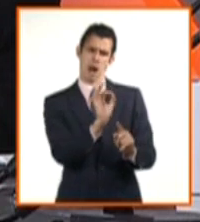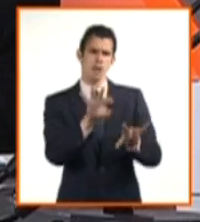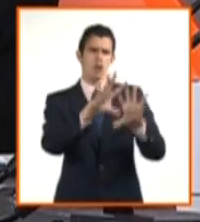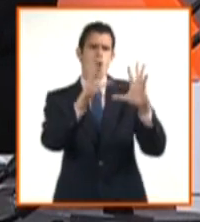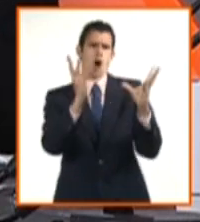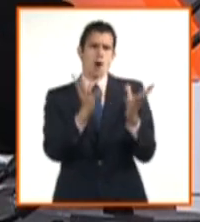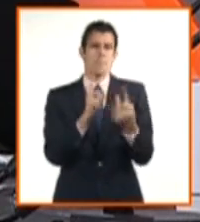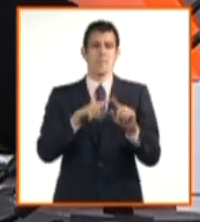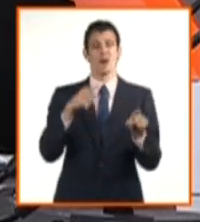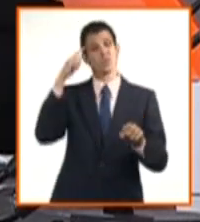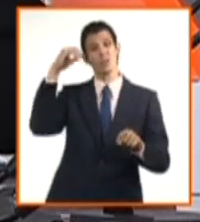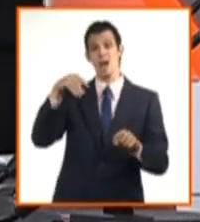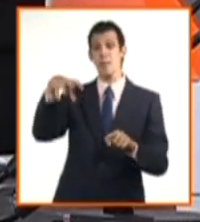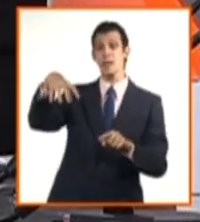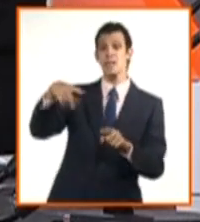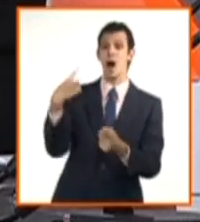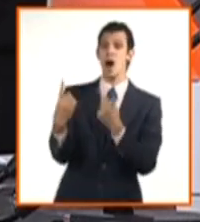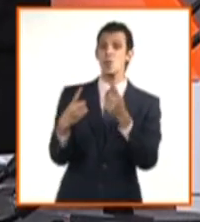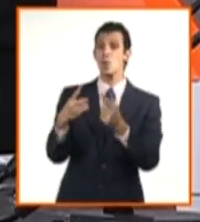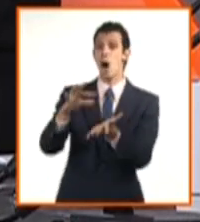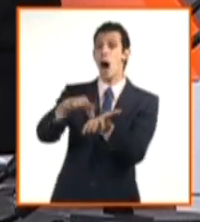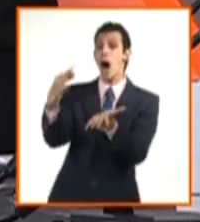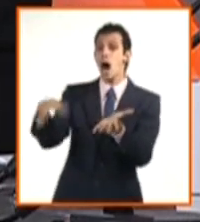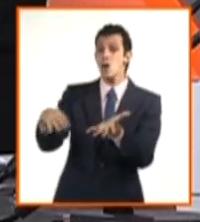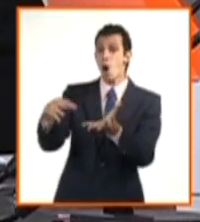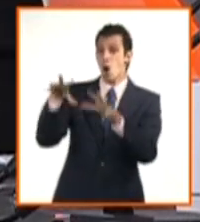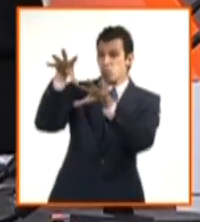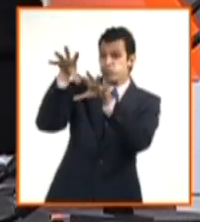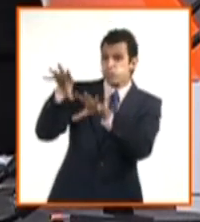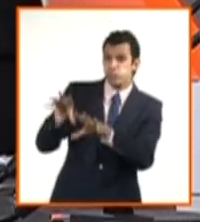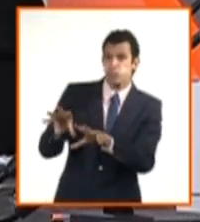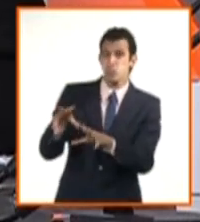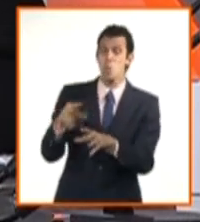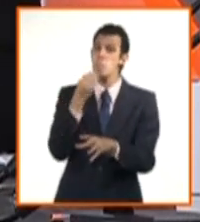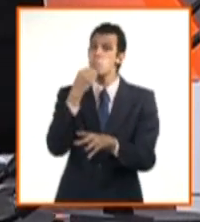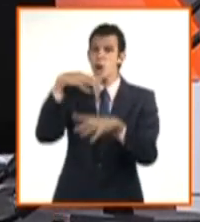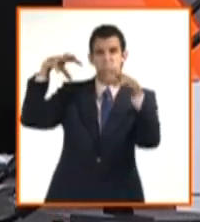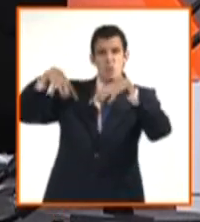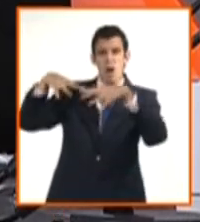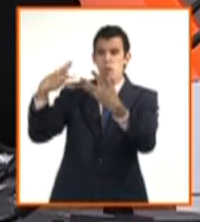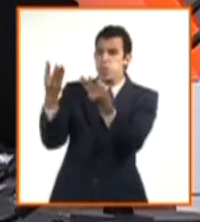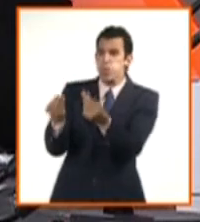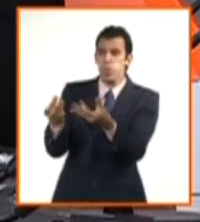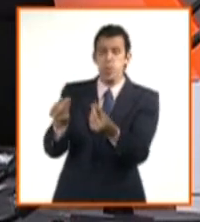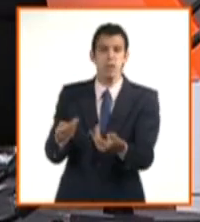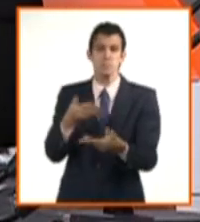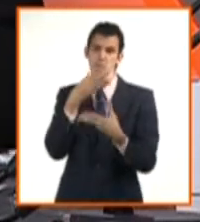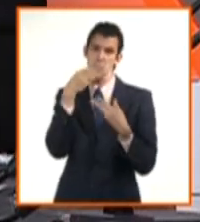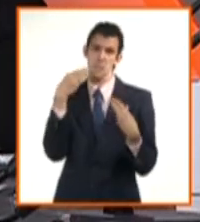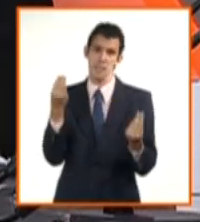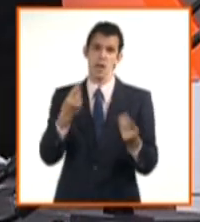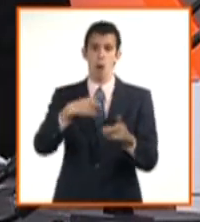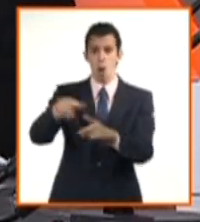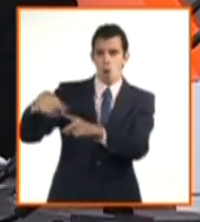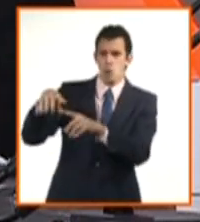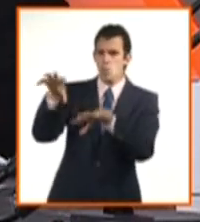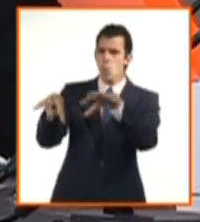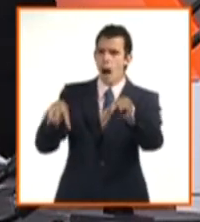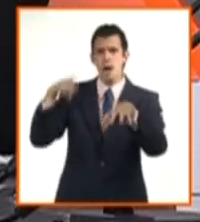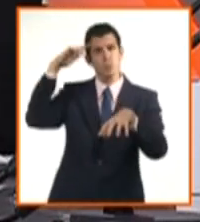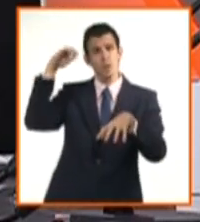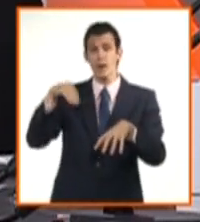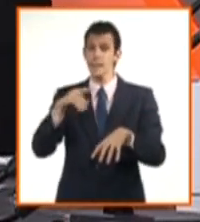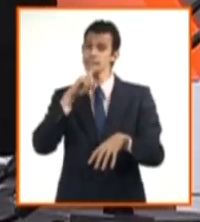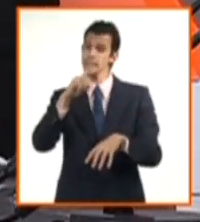en los palacios hay otras afectaciones en otros lugares pero en las próximas horas será que se podrá tener una manito poch además sigue la lluvia por lo tanto es muy